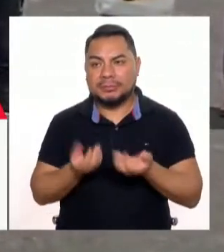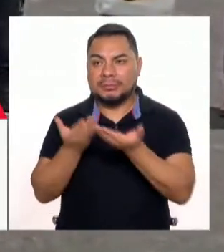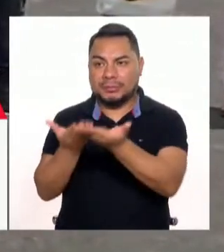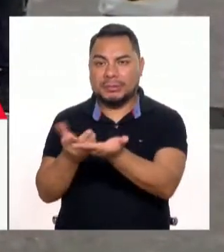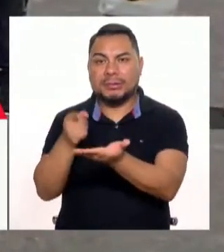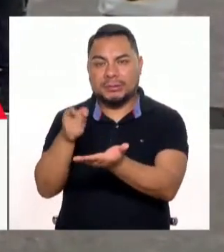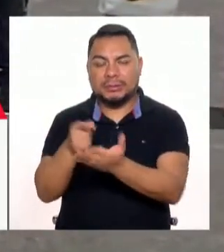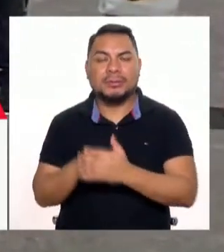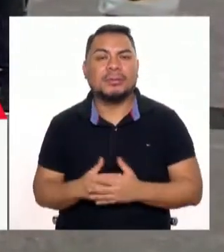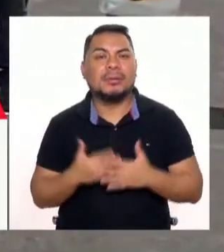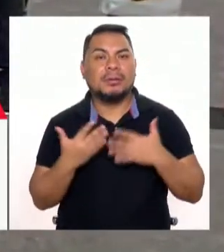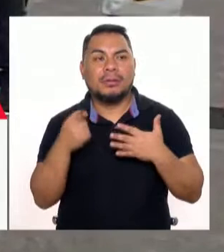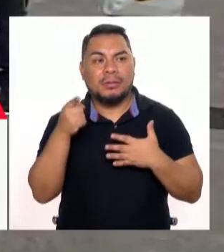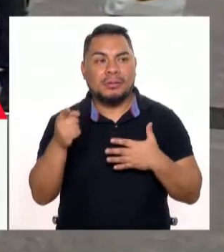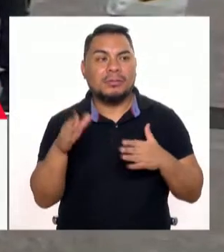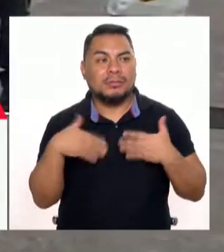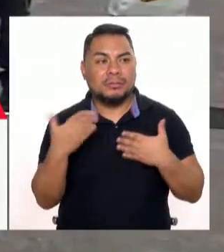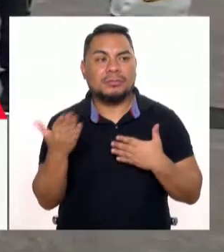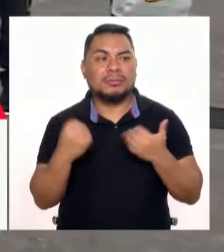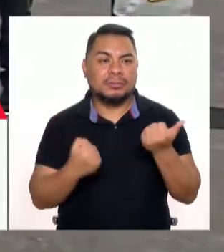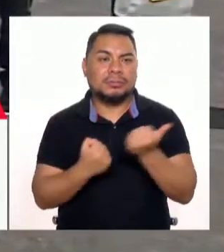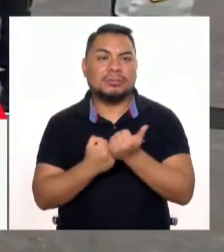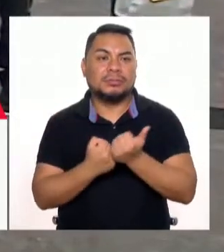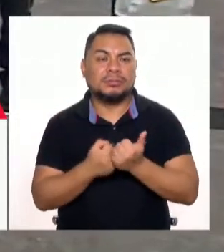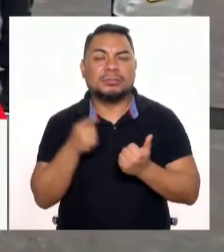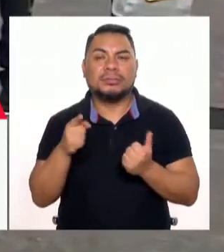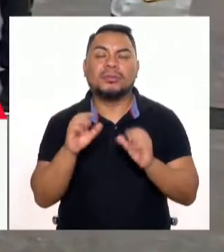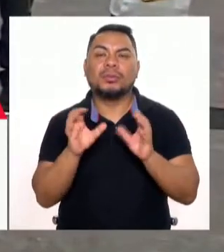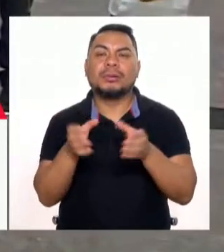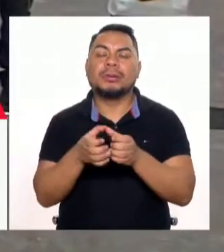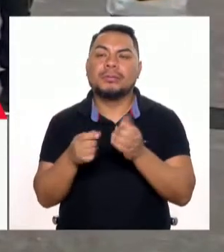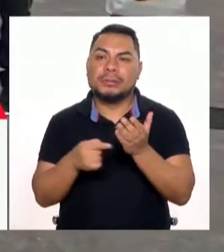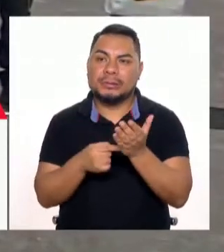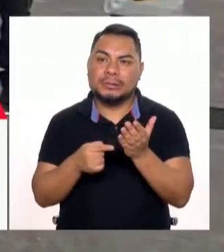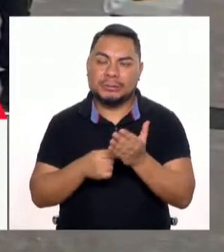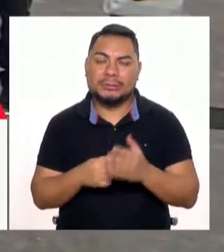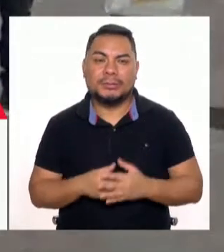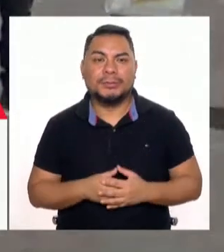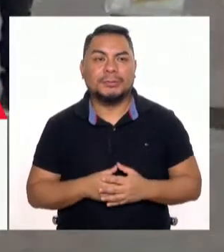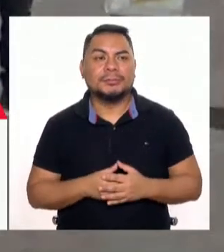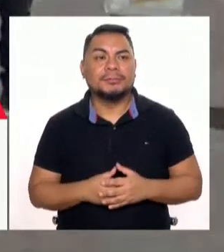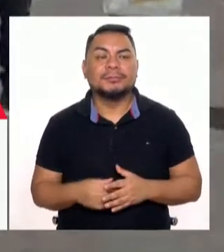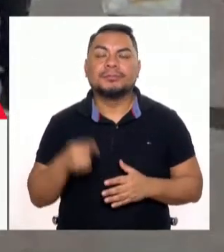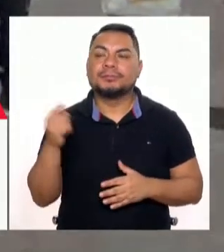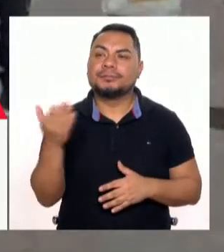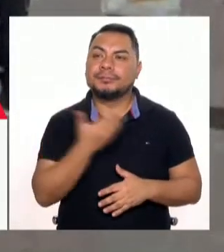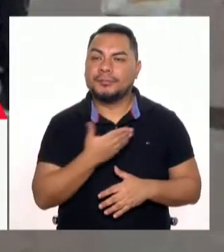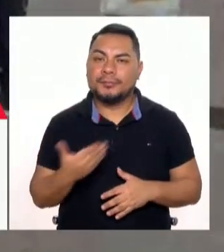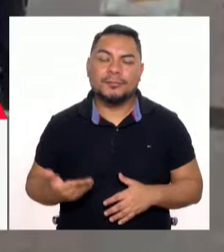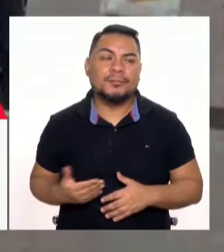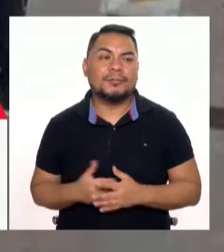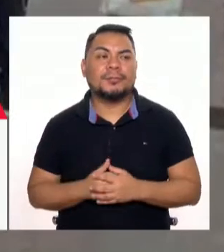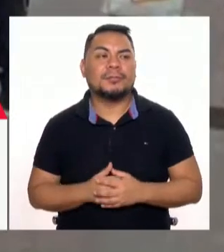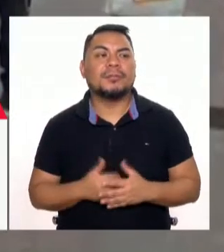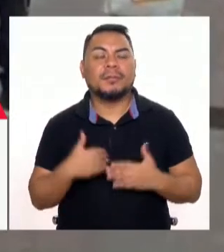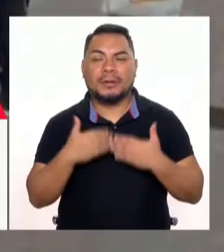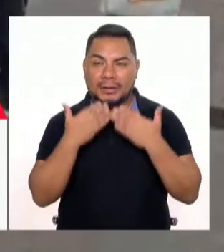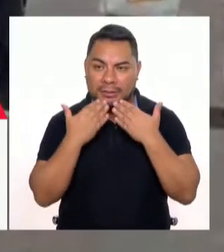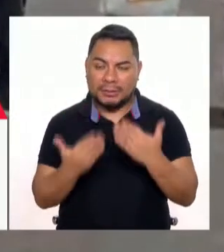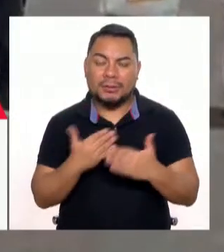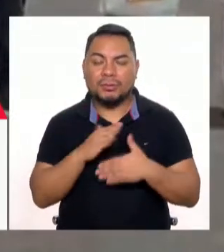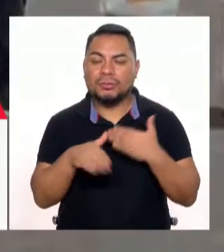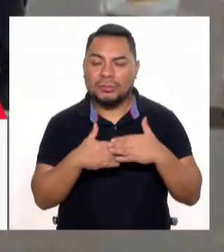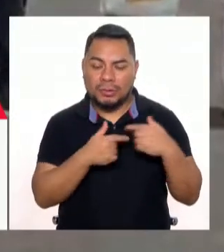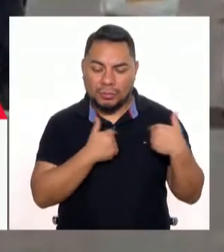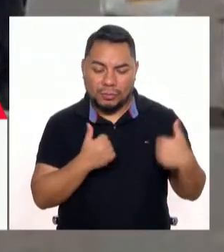lo cual Pues usted nos puede apoyar con su equipo técnico señora presidenta te agradecemos de